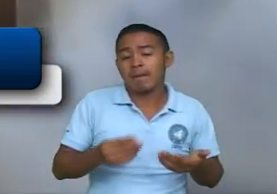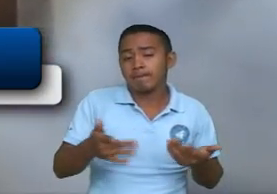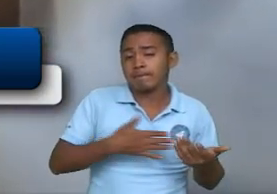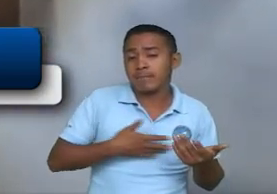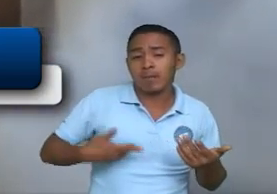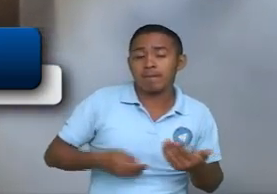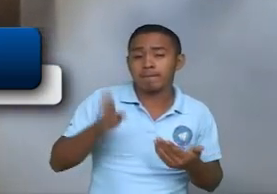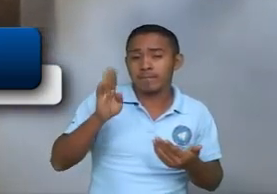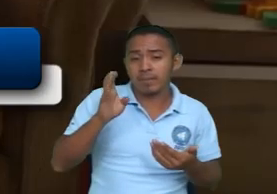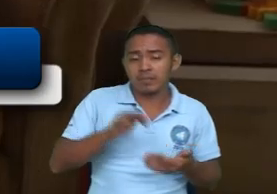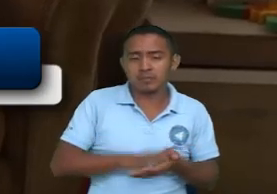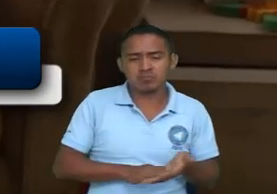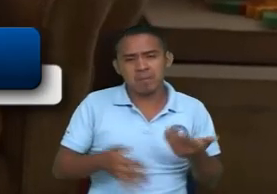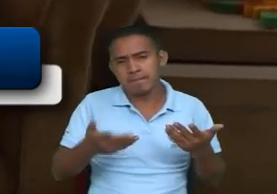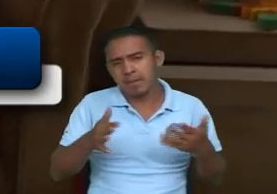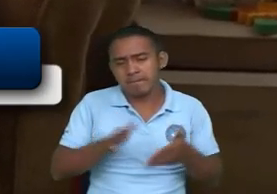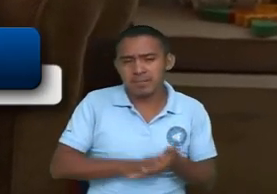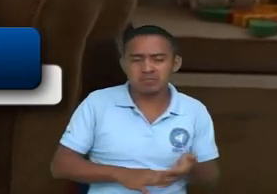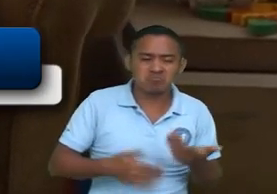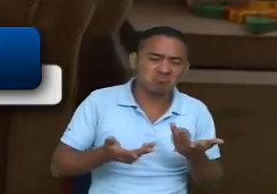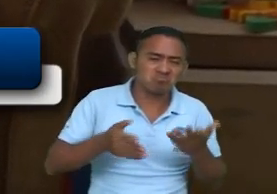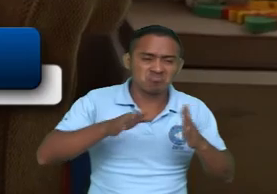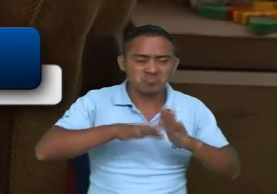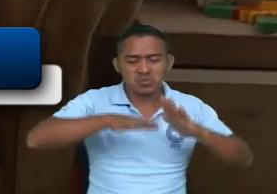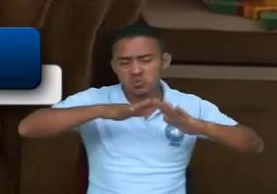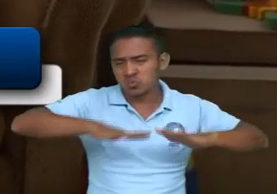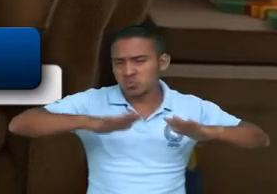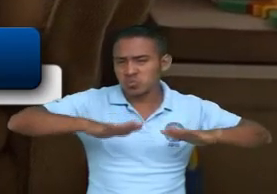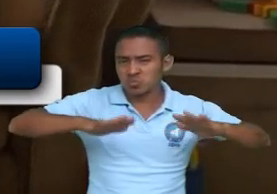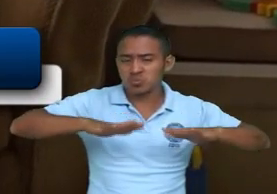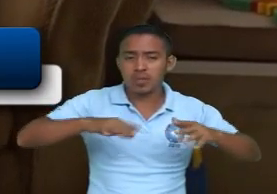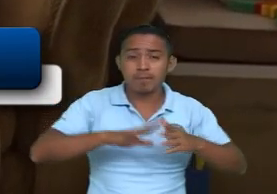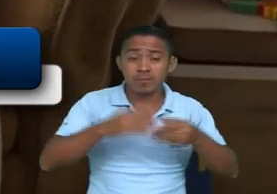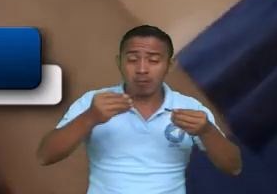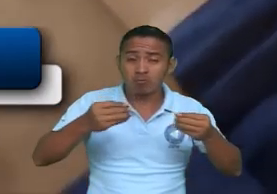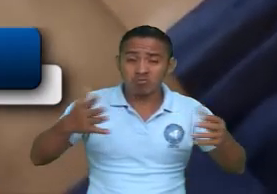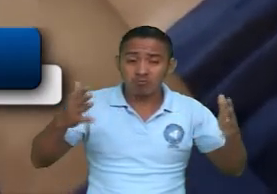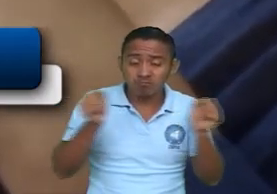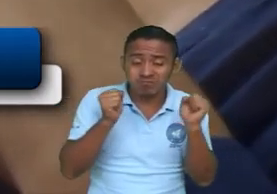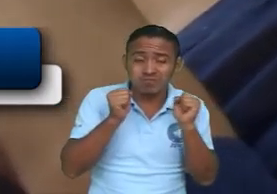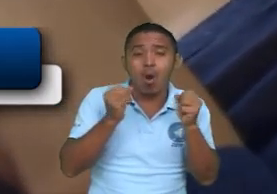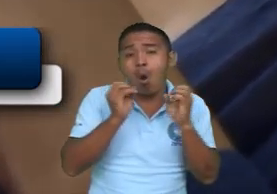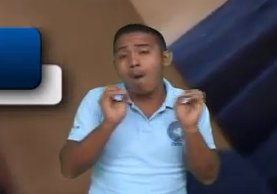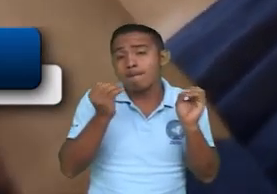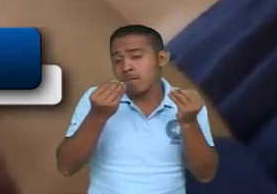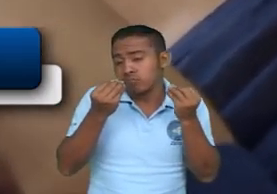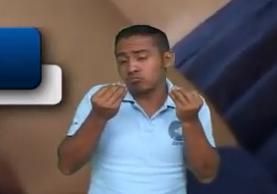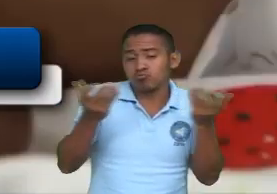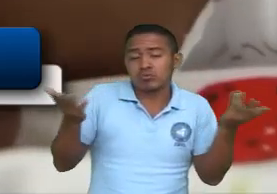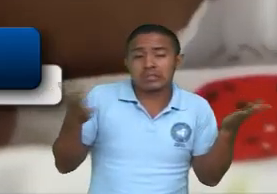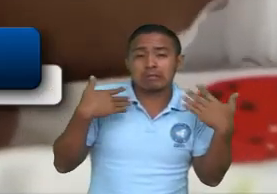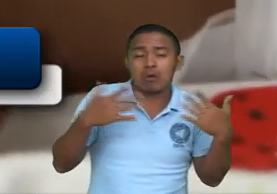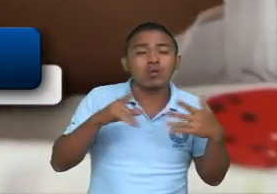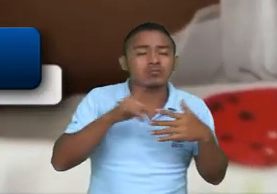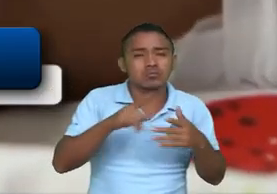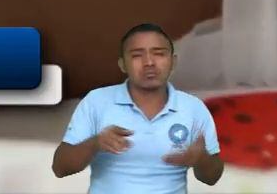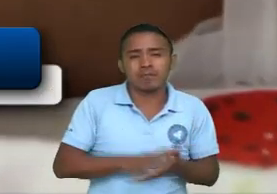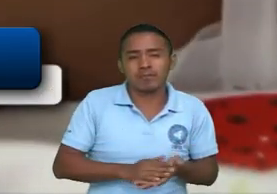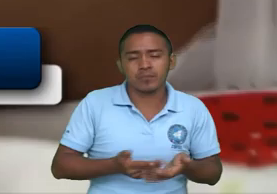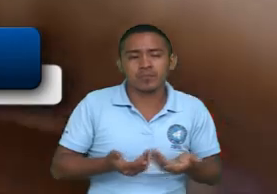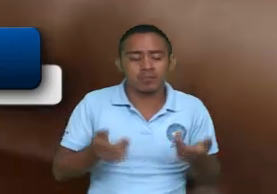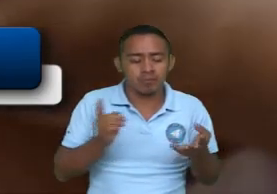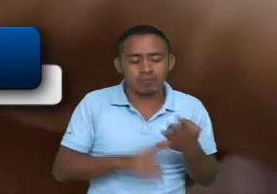abrigado. Eso no está bien, porque los bebés, recordemos que su sistema inmunológico, su sistema de termorregulación no está totalmente